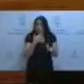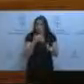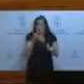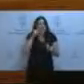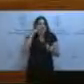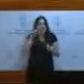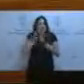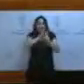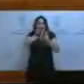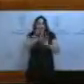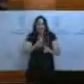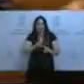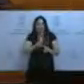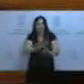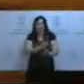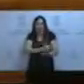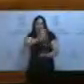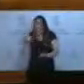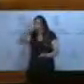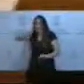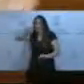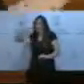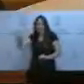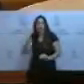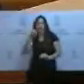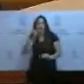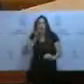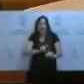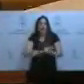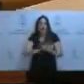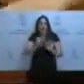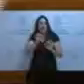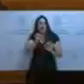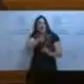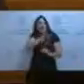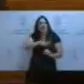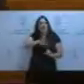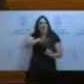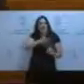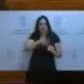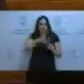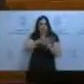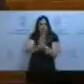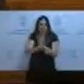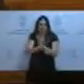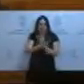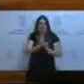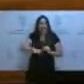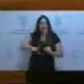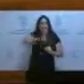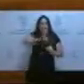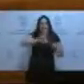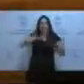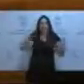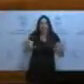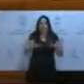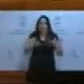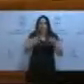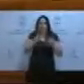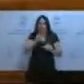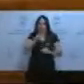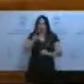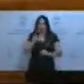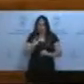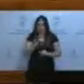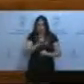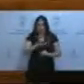internacionales previas en otros países, de este tipo de turismo. Y, por supuesto, marca un espacio. El espacio, estamos hablando de 10 hectáreas en el centro de Robledo, en